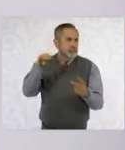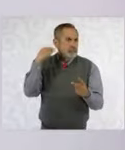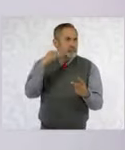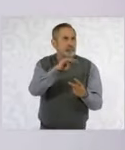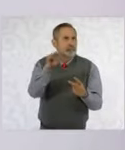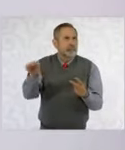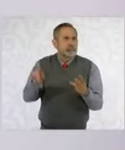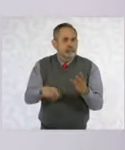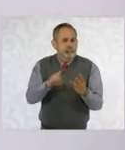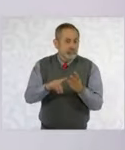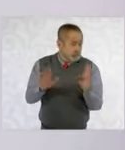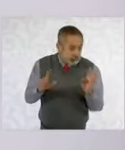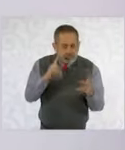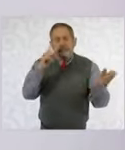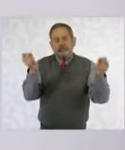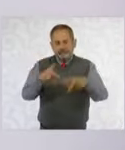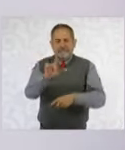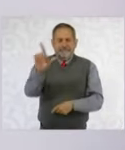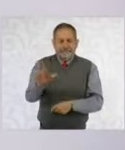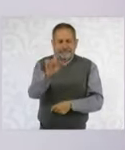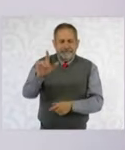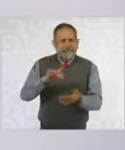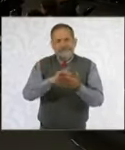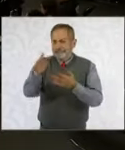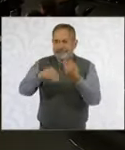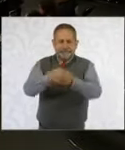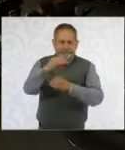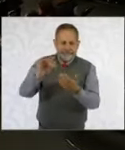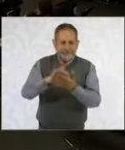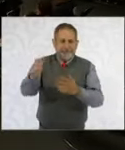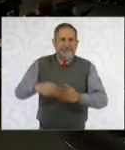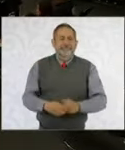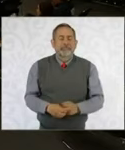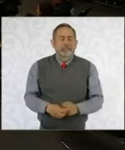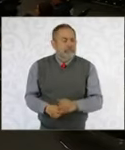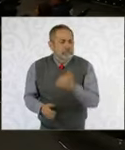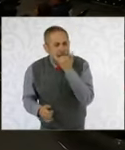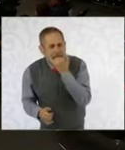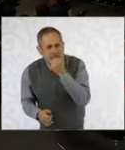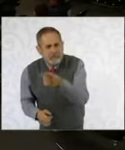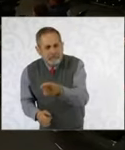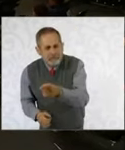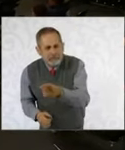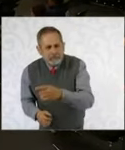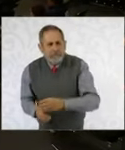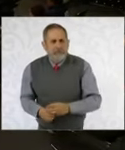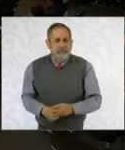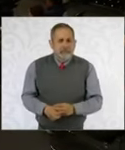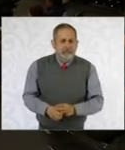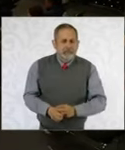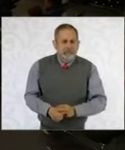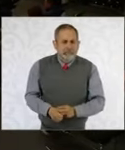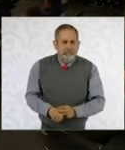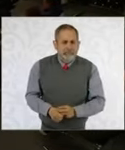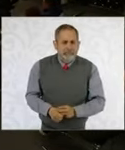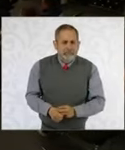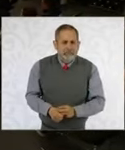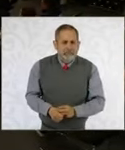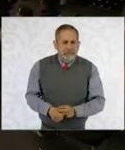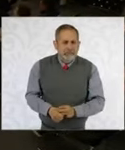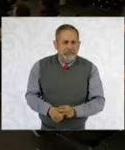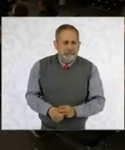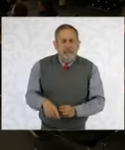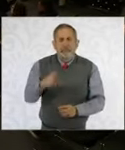ver a ver a ver a ver a ver a ver a ver o sea es que a mí lo que me choca es que les preguntan una cosa y dicen otra esto es muy del licenciado que